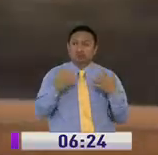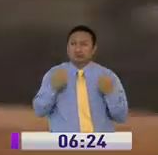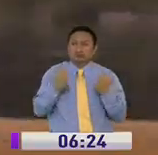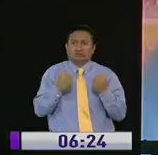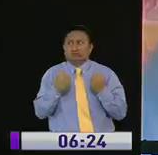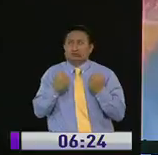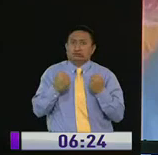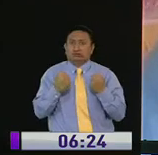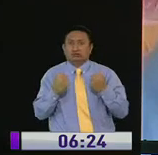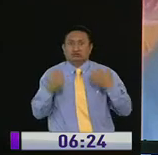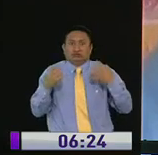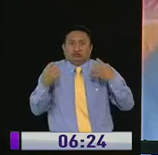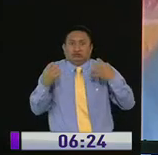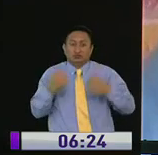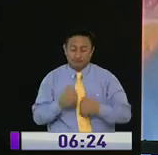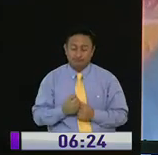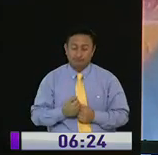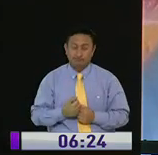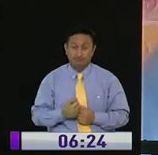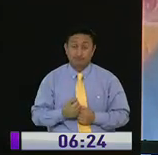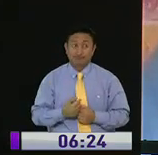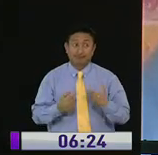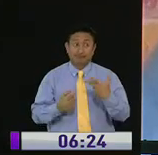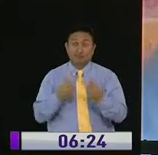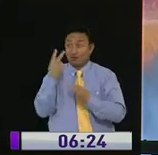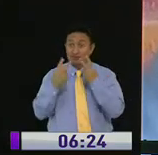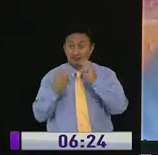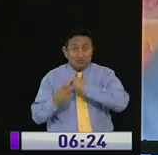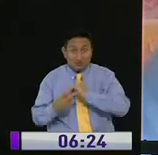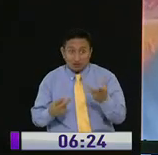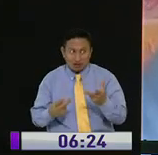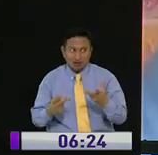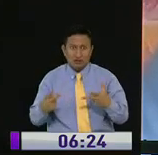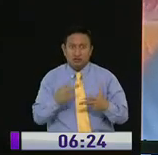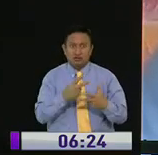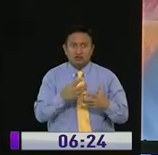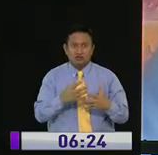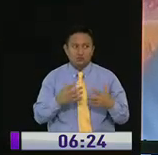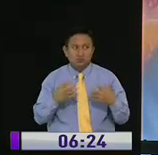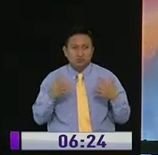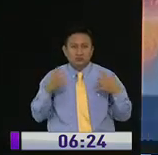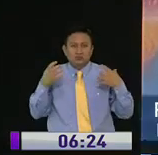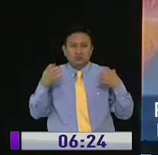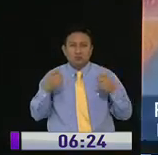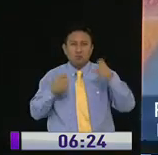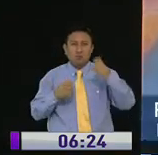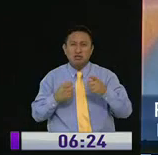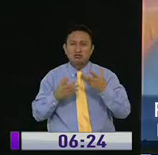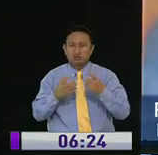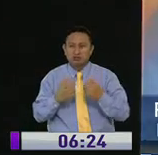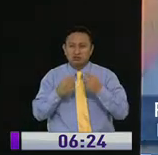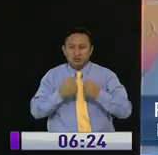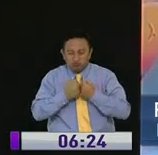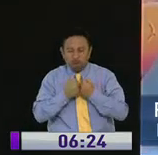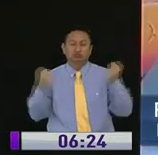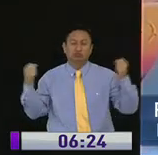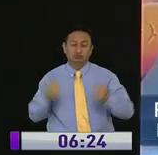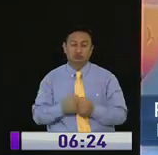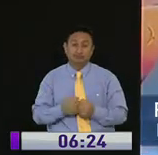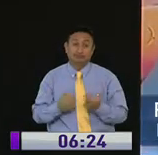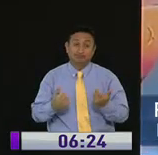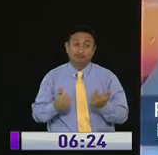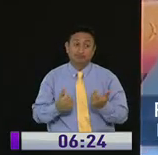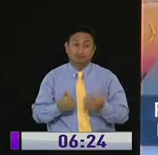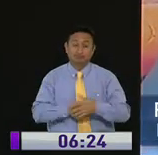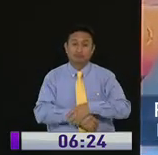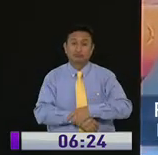internos. Pero eso va a generar un clima de mucha tensión y puede generar que la gente trate de rebelarse. No sería un costo